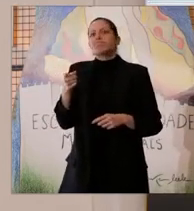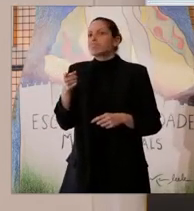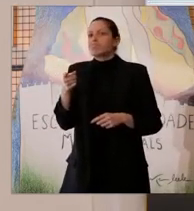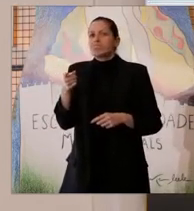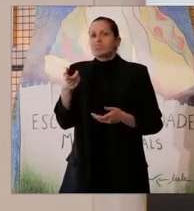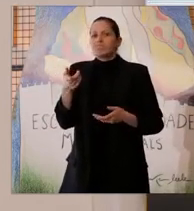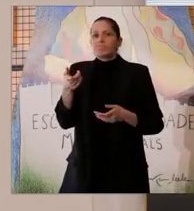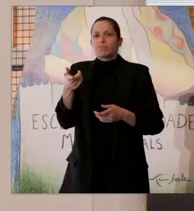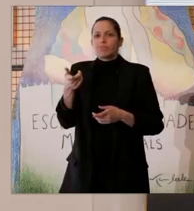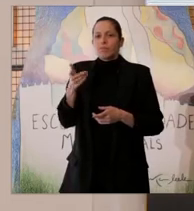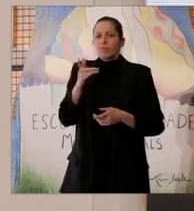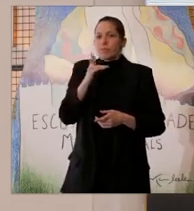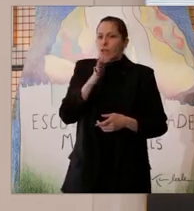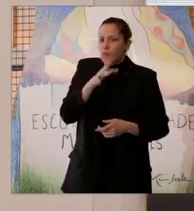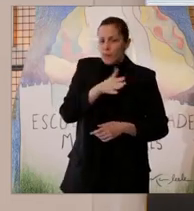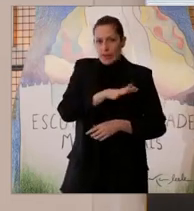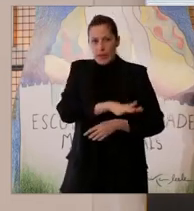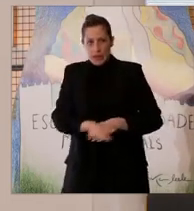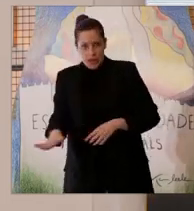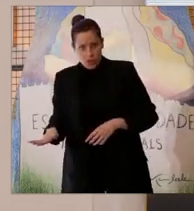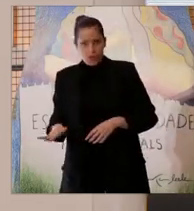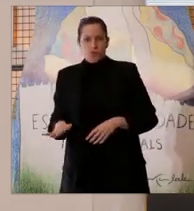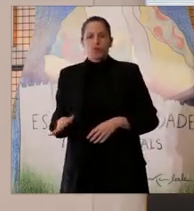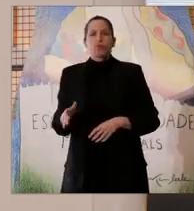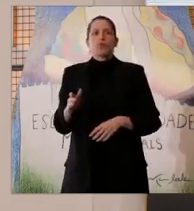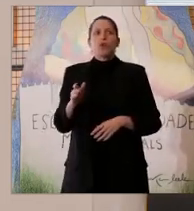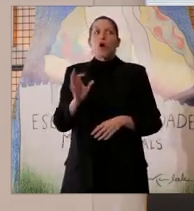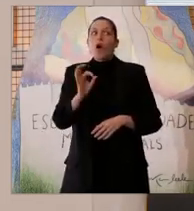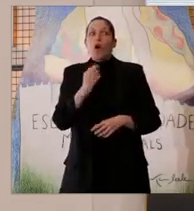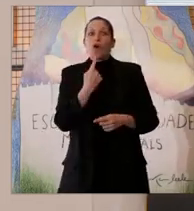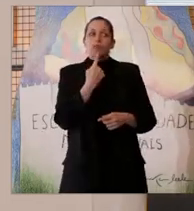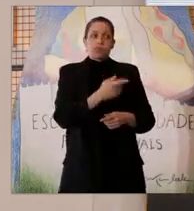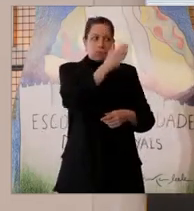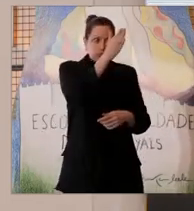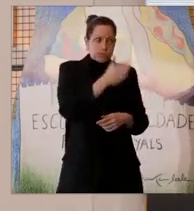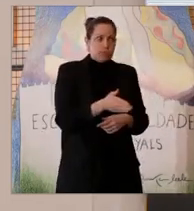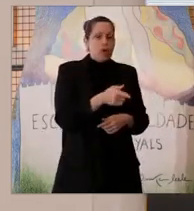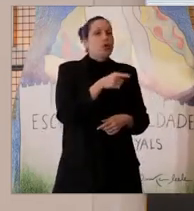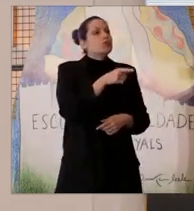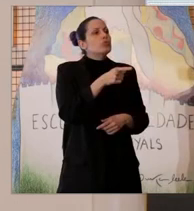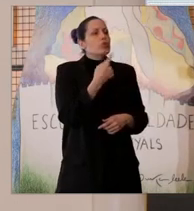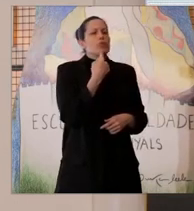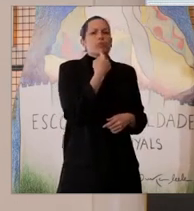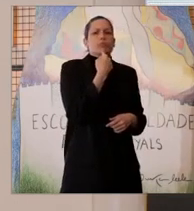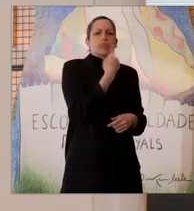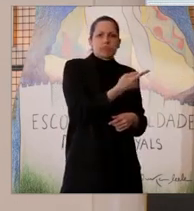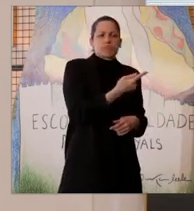ninguna réplica pero cuando tú le dices a alguien que es machista pasas a ser una feminacia